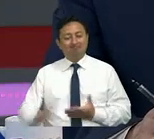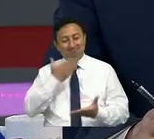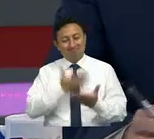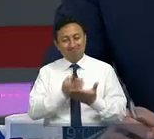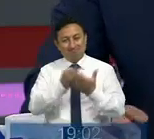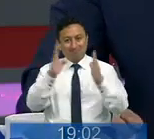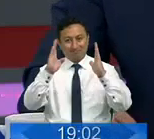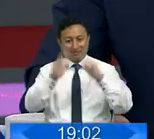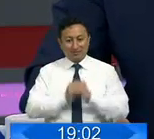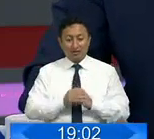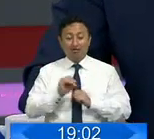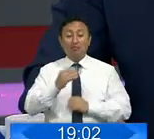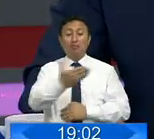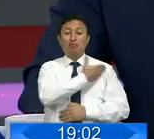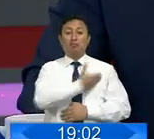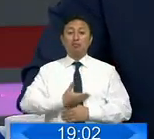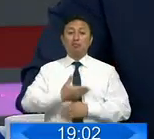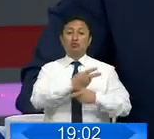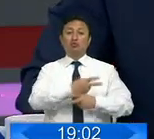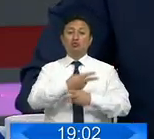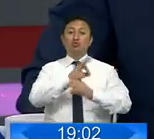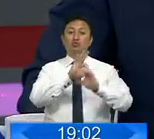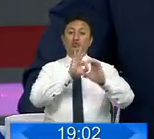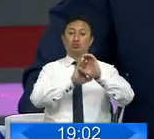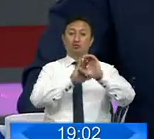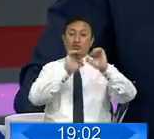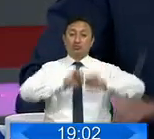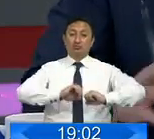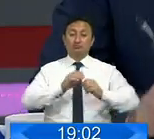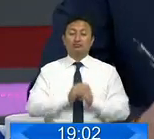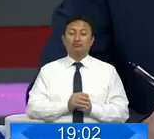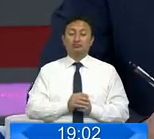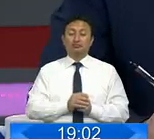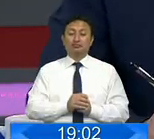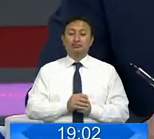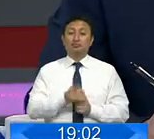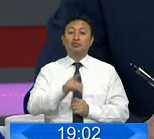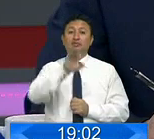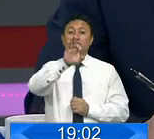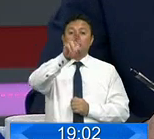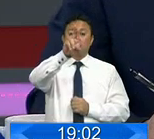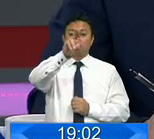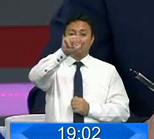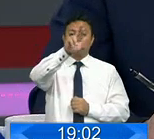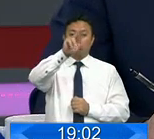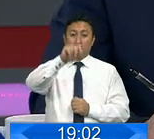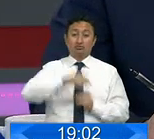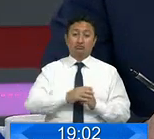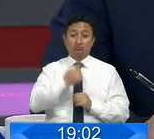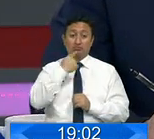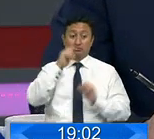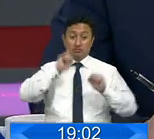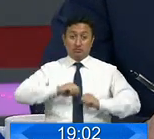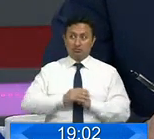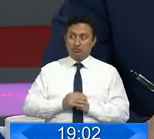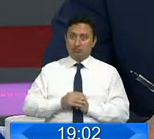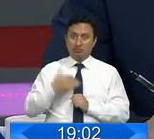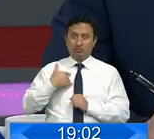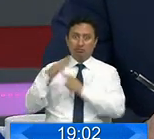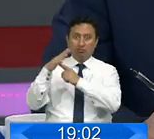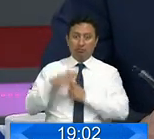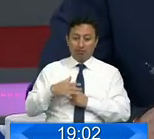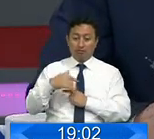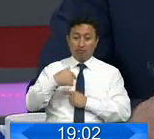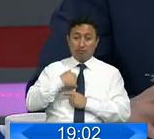Gracias por acompañarnos. El presidente del Consejo de Participación Ciudadana y Control Social, José Tuárez, señaló ser víctima de calumnias y que